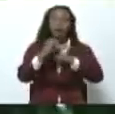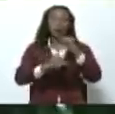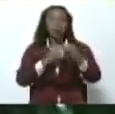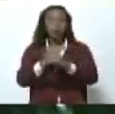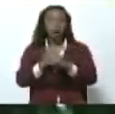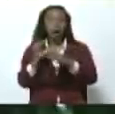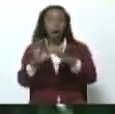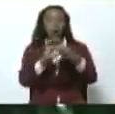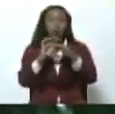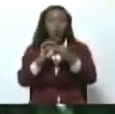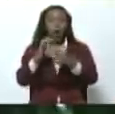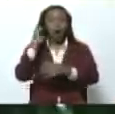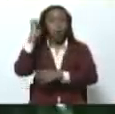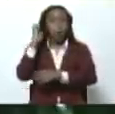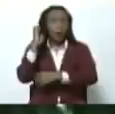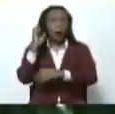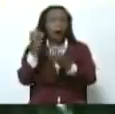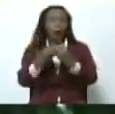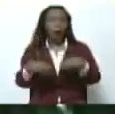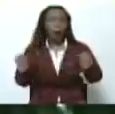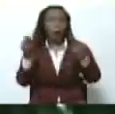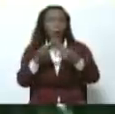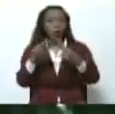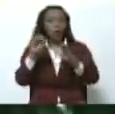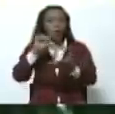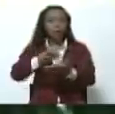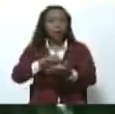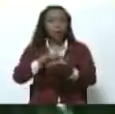Europea, la ONU, el Centro Carter?